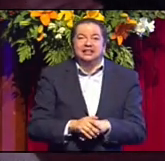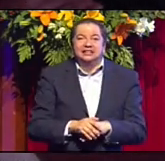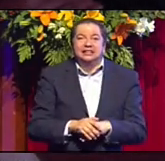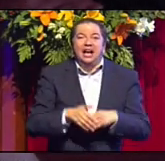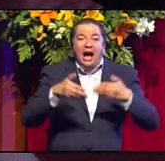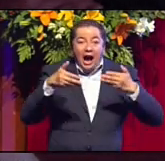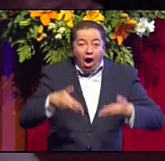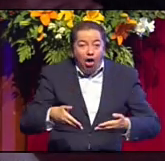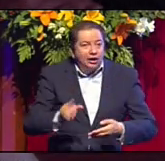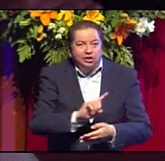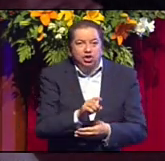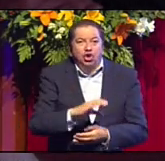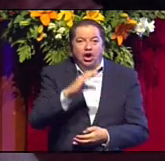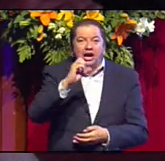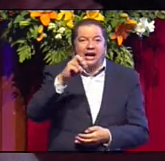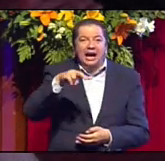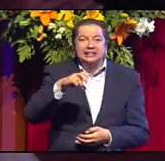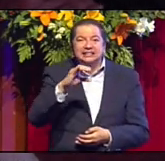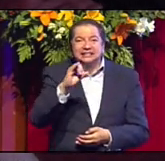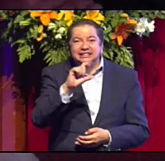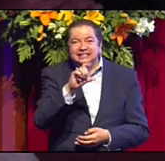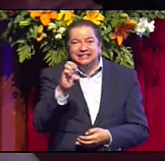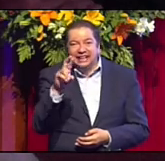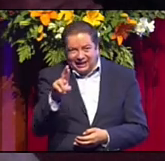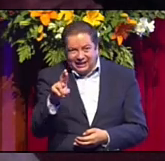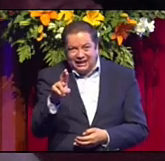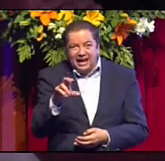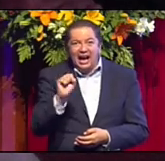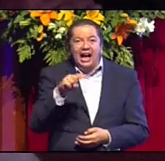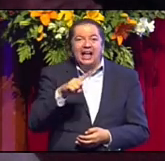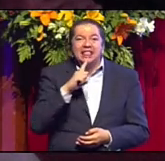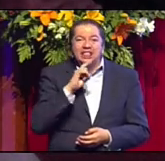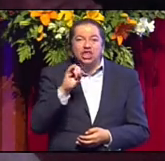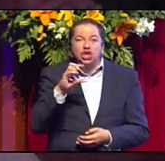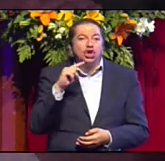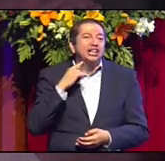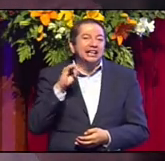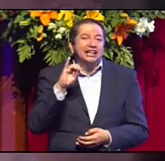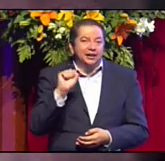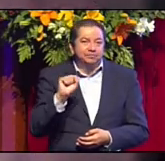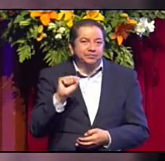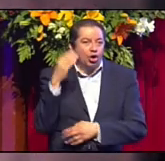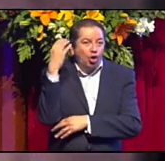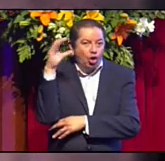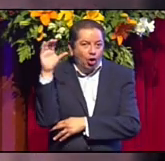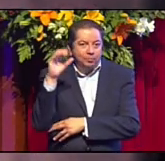día es el canciller de Antioquia, ¿ah? Es el representante efectivamente